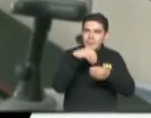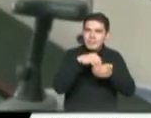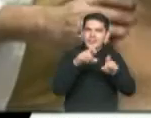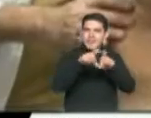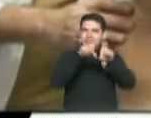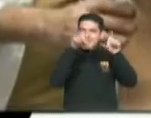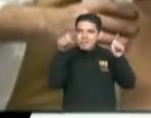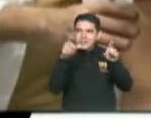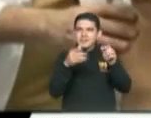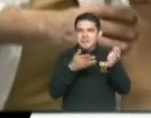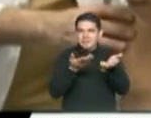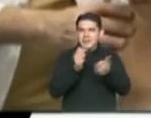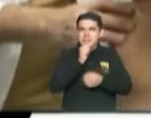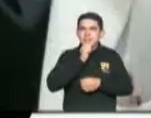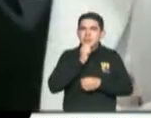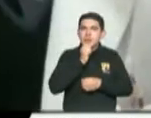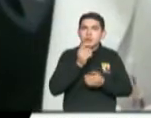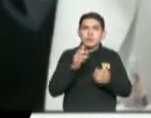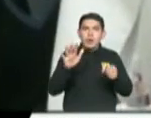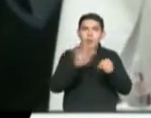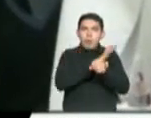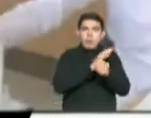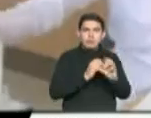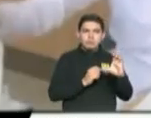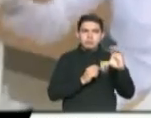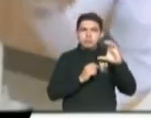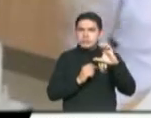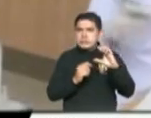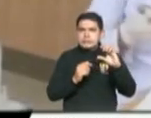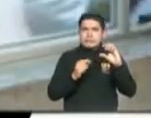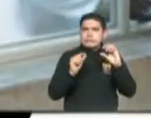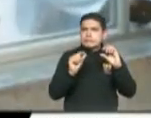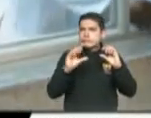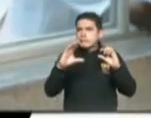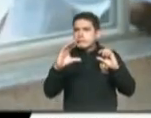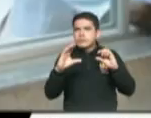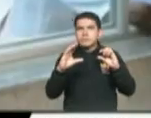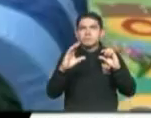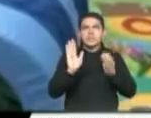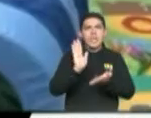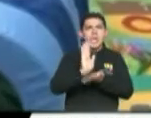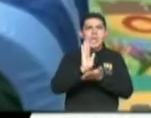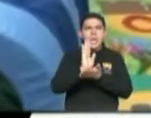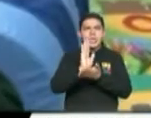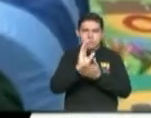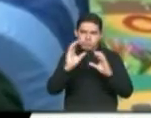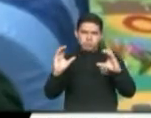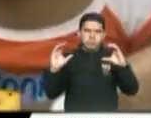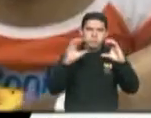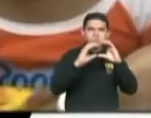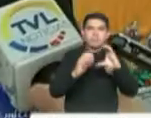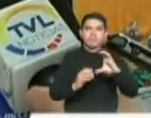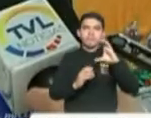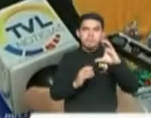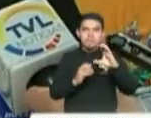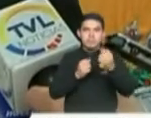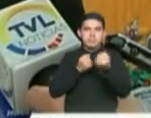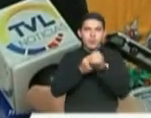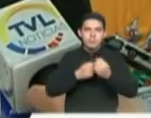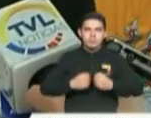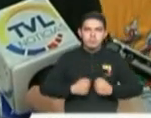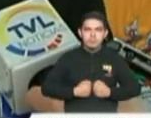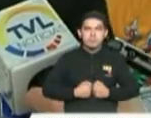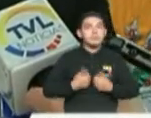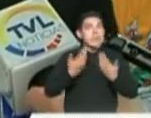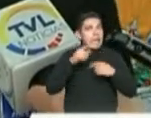medicina prepagada no llegan a cubrir la necesidad del paciente el ies asumirá el costo que éste requiera si se